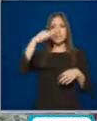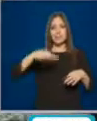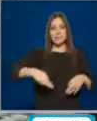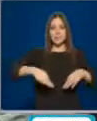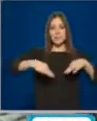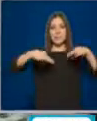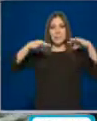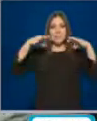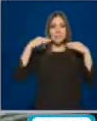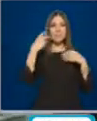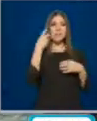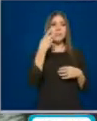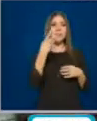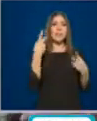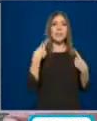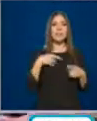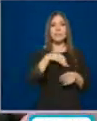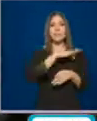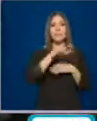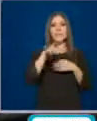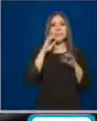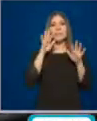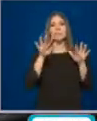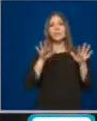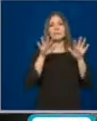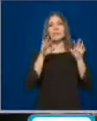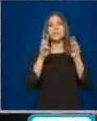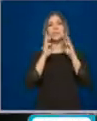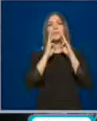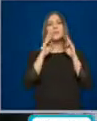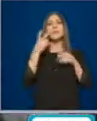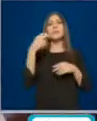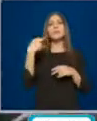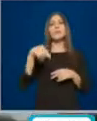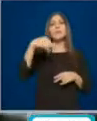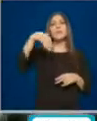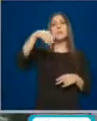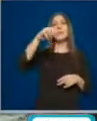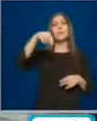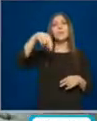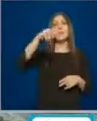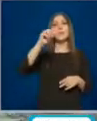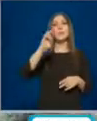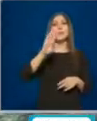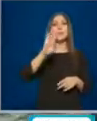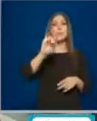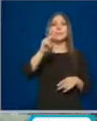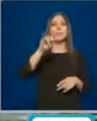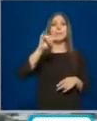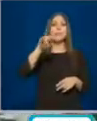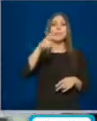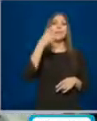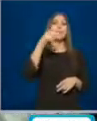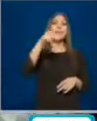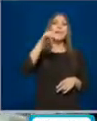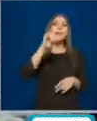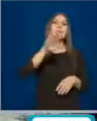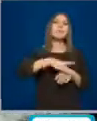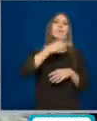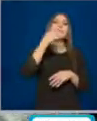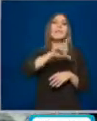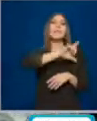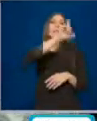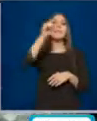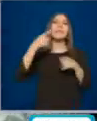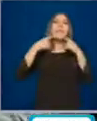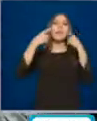prenda en el mundo hacía furor y se llamaba el monobikini. Por eso se hizo famosa Meche Carreño, que luego ya hizo una